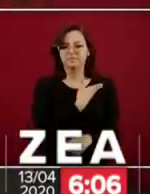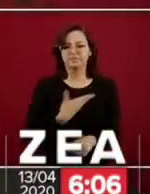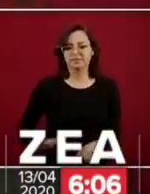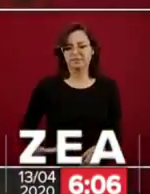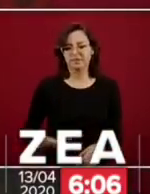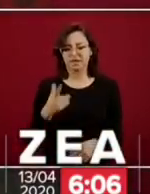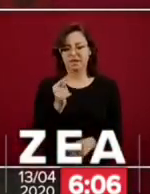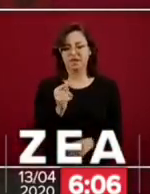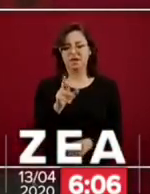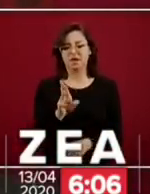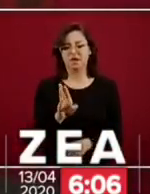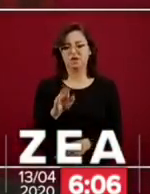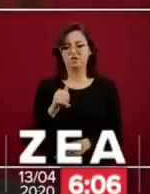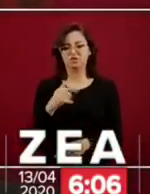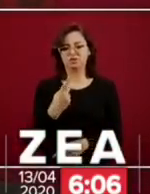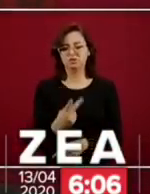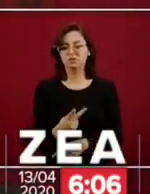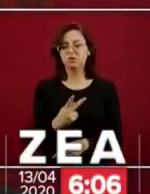Me